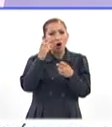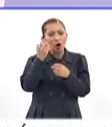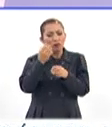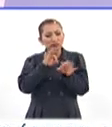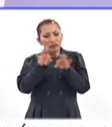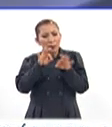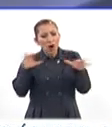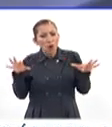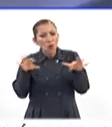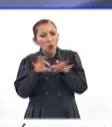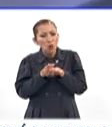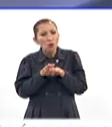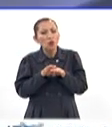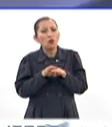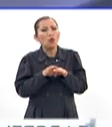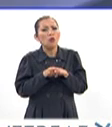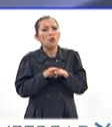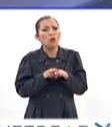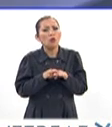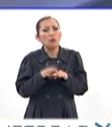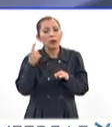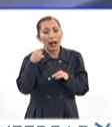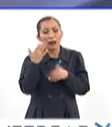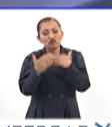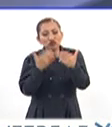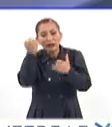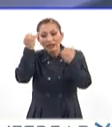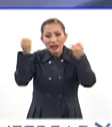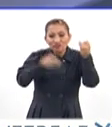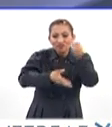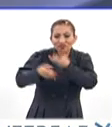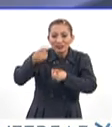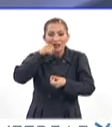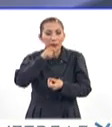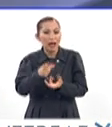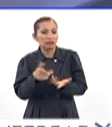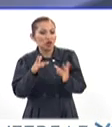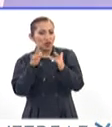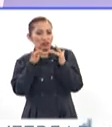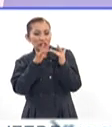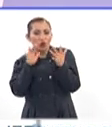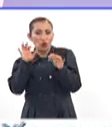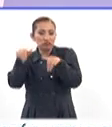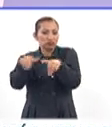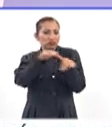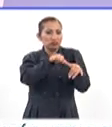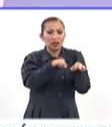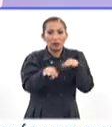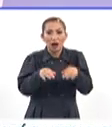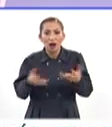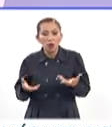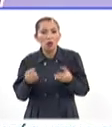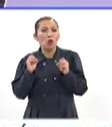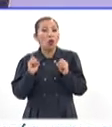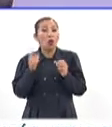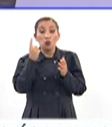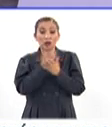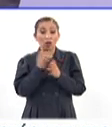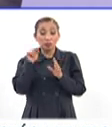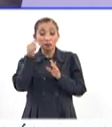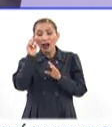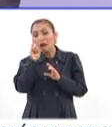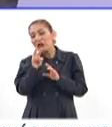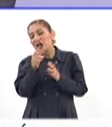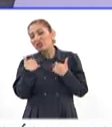en un momento dado para que no solo fluyan ideas, sino también, por ejemplo, pues áreas laborales? ¿O únicamente